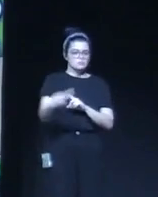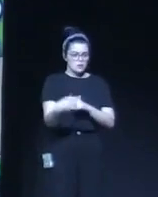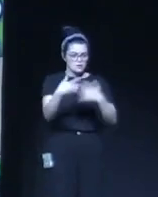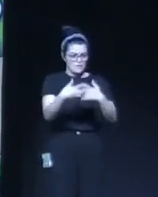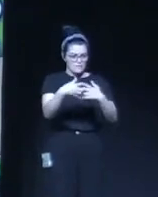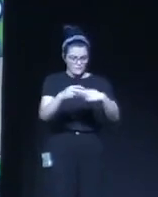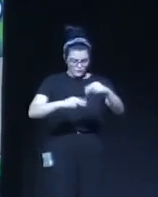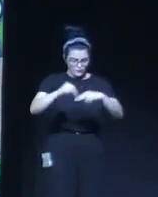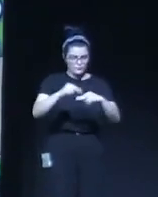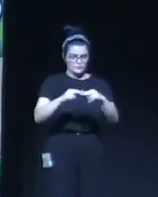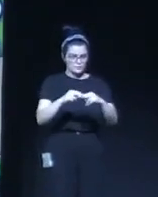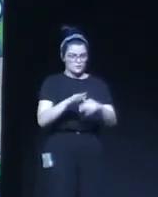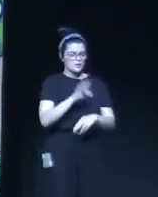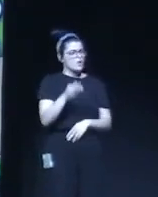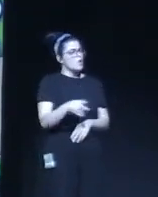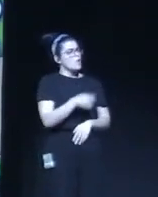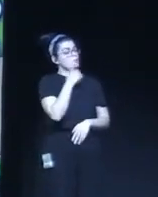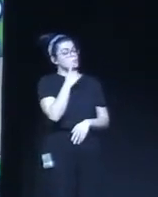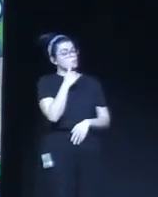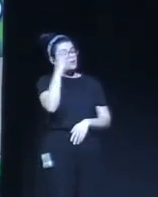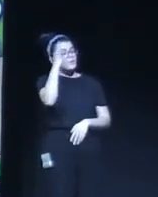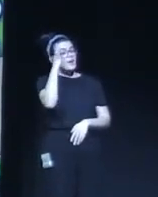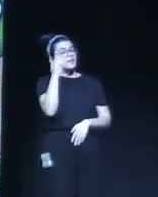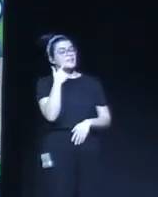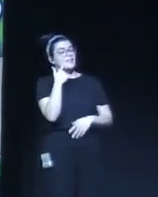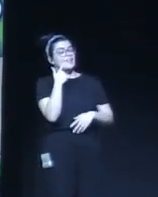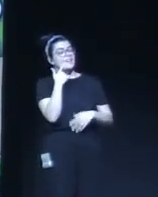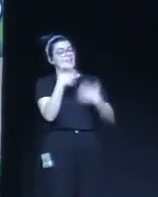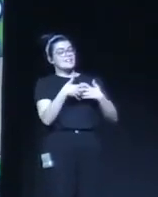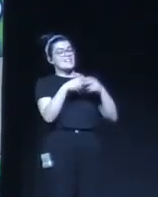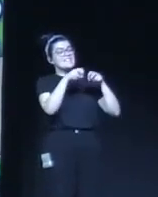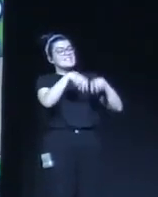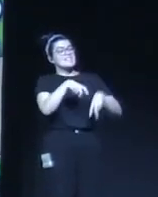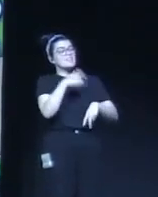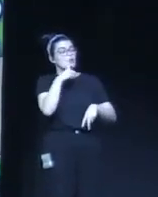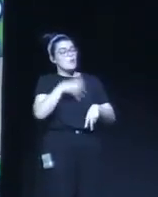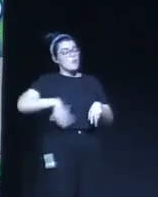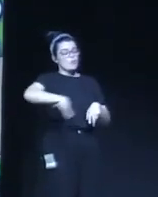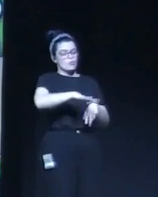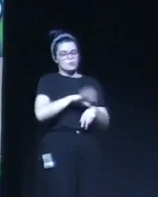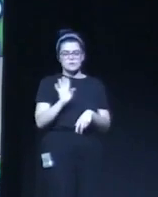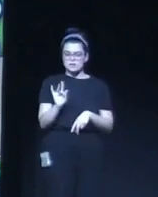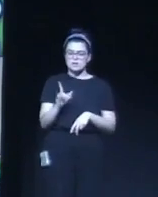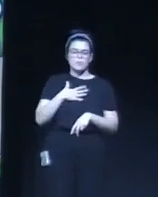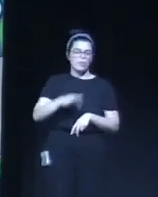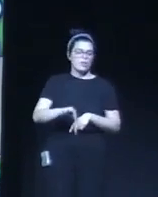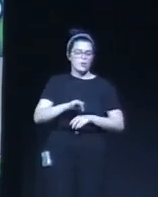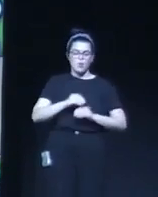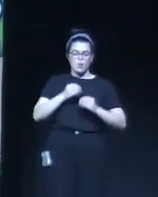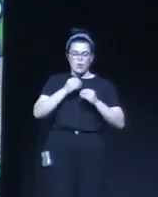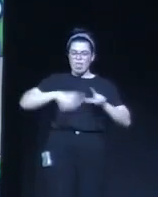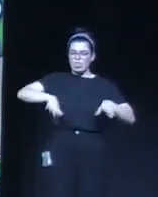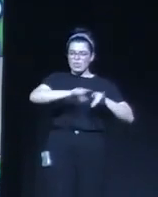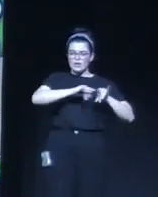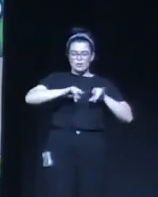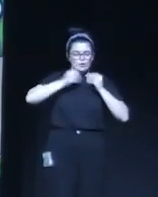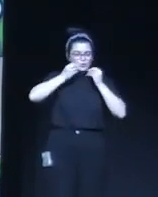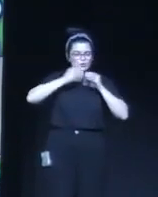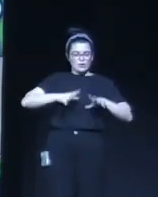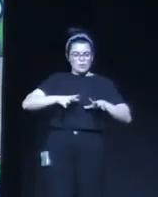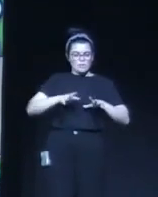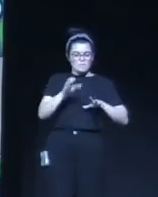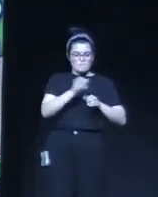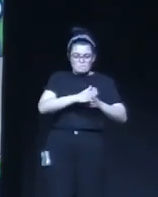la zona que nos cuenta también? Sí, tiene un valor histórico enorme, enorme, porque es de ahí